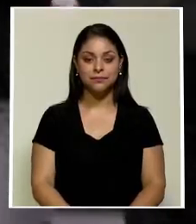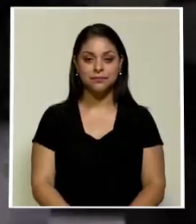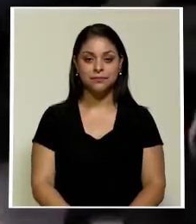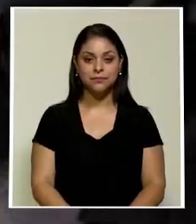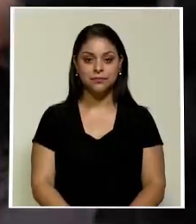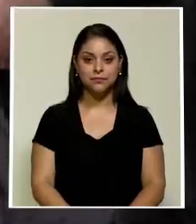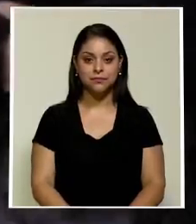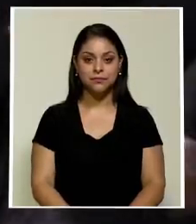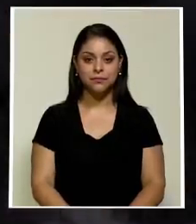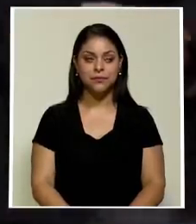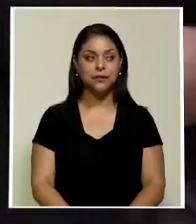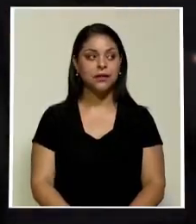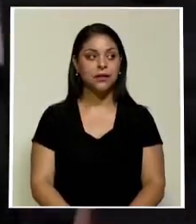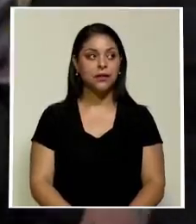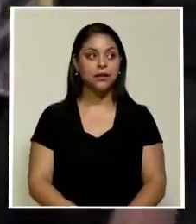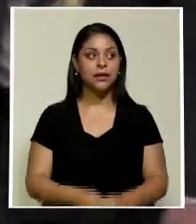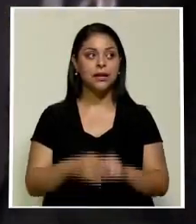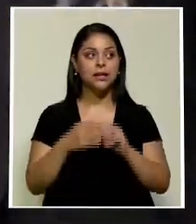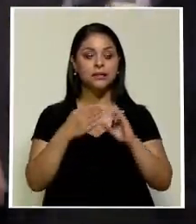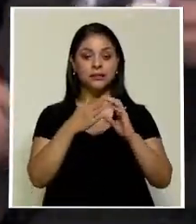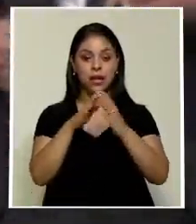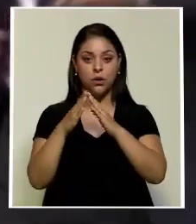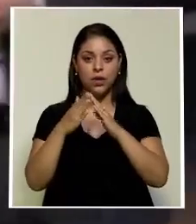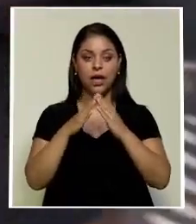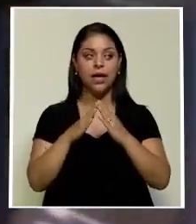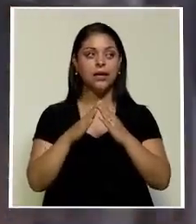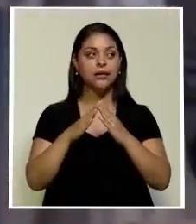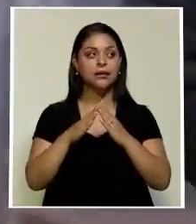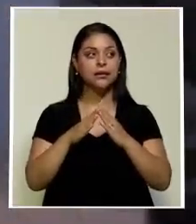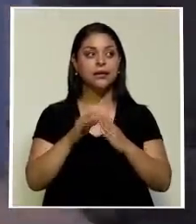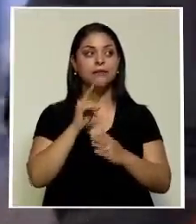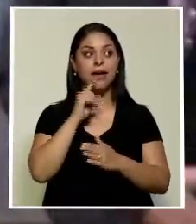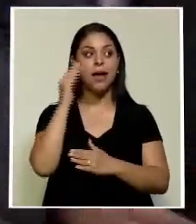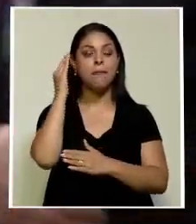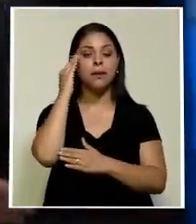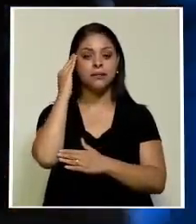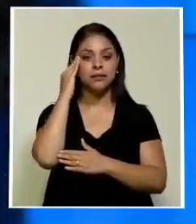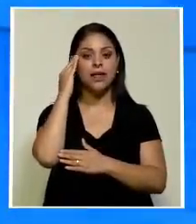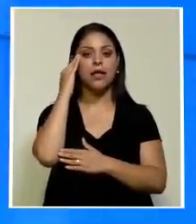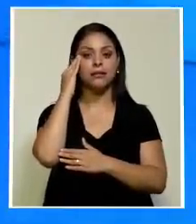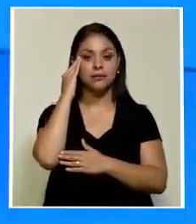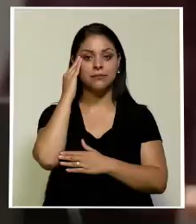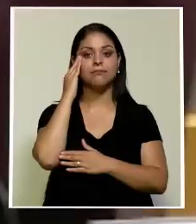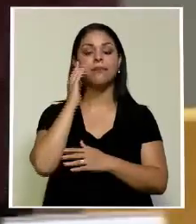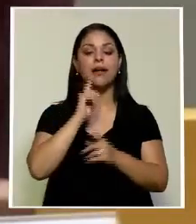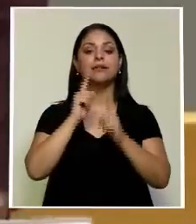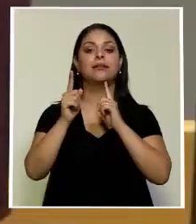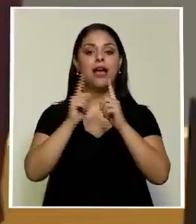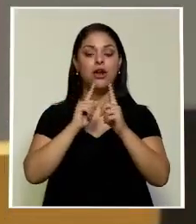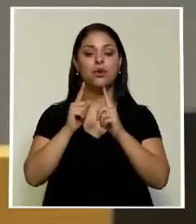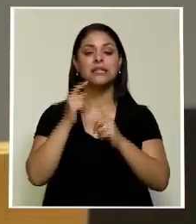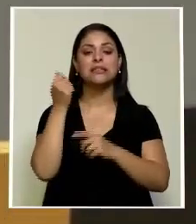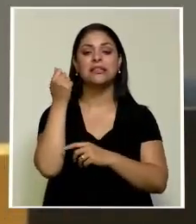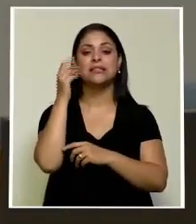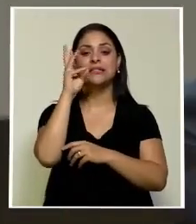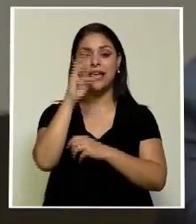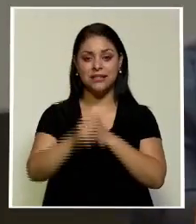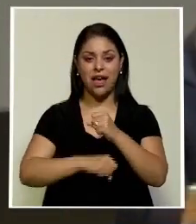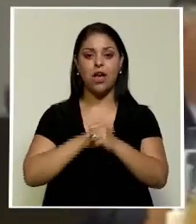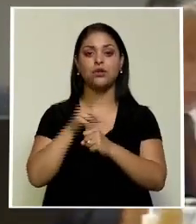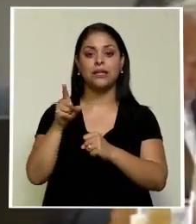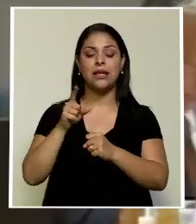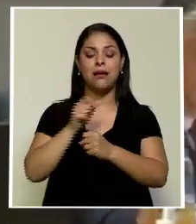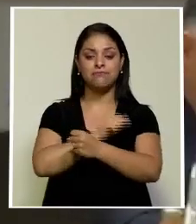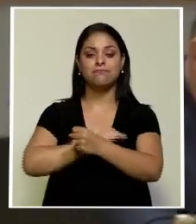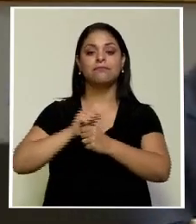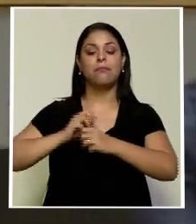Tenacidad, pragmatismo, habilidad política y una capacidad ilimitada para el diálogo. A lo largo de 16 años en el poder y